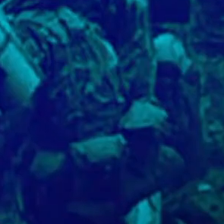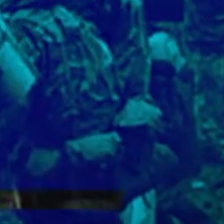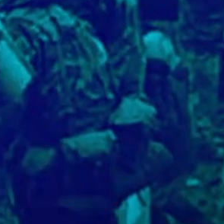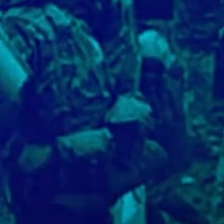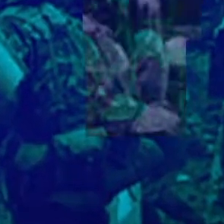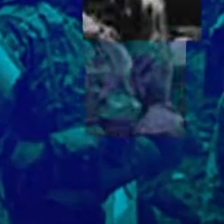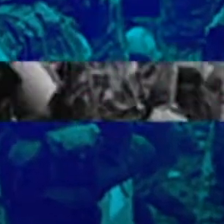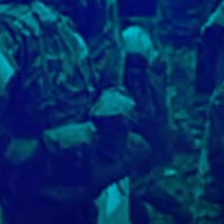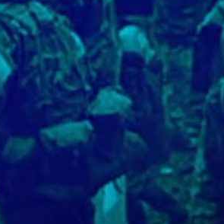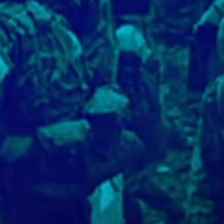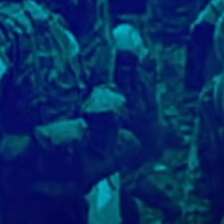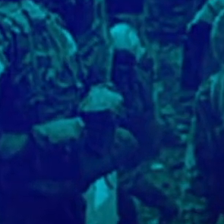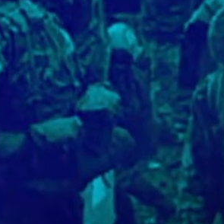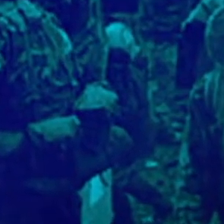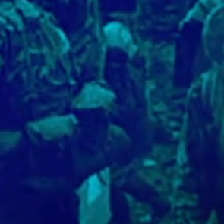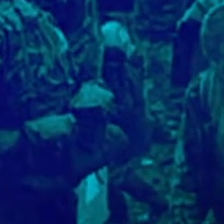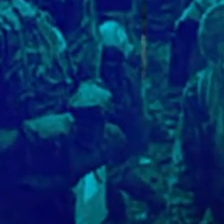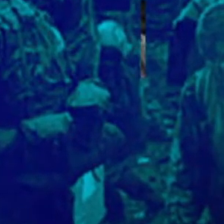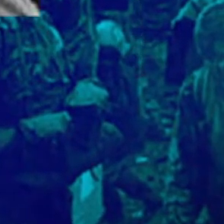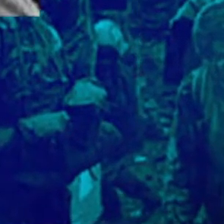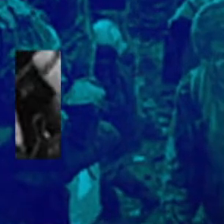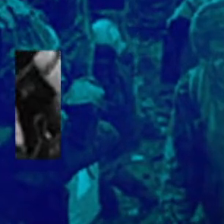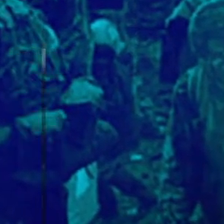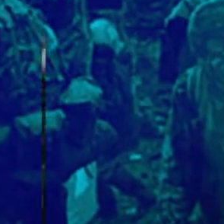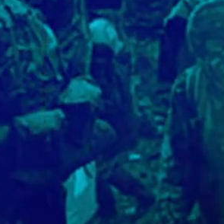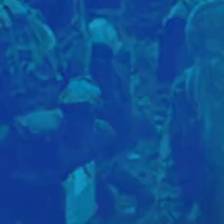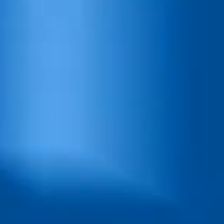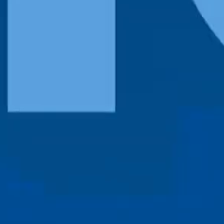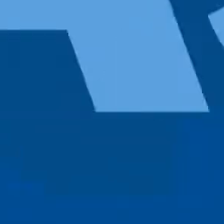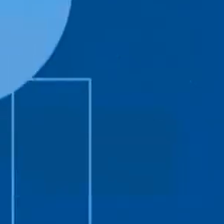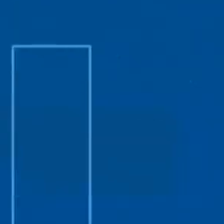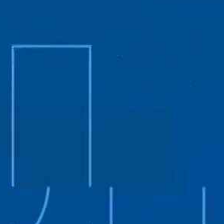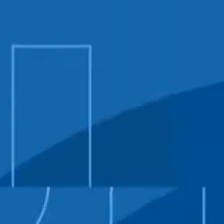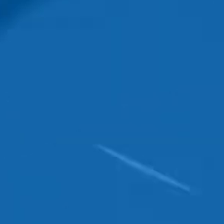Que el dolor no me sea indiferente.